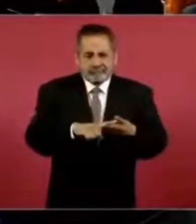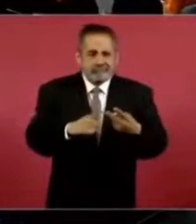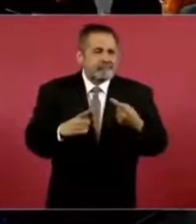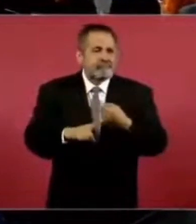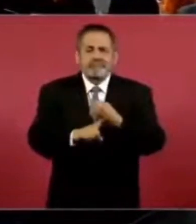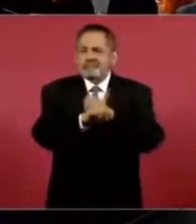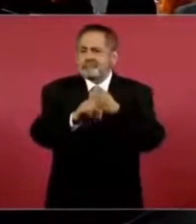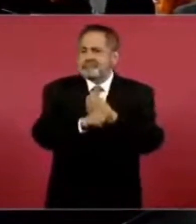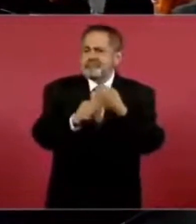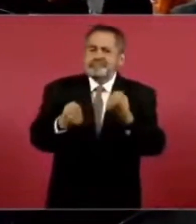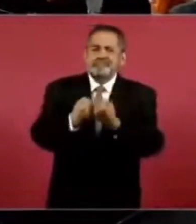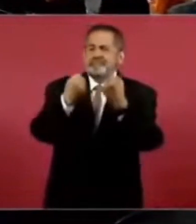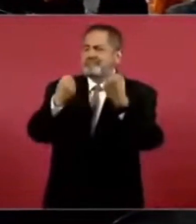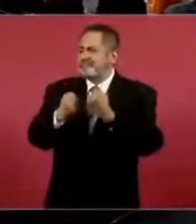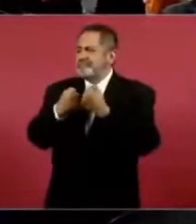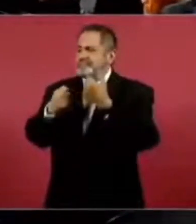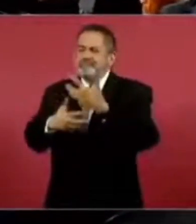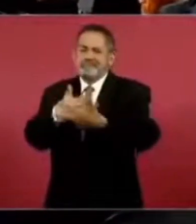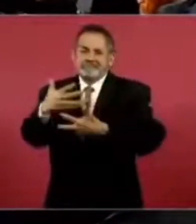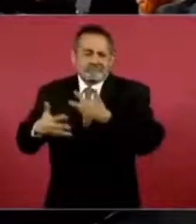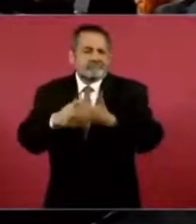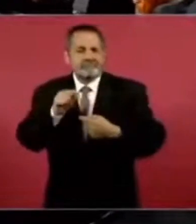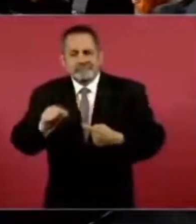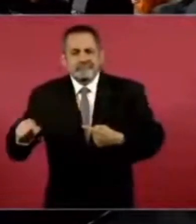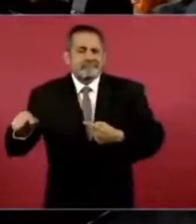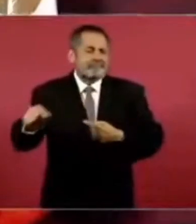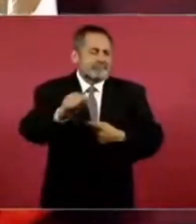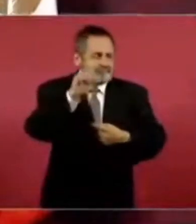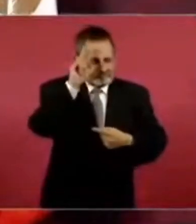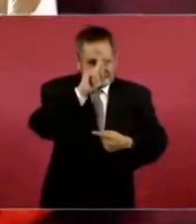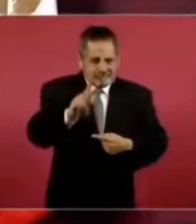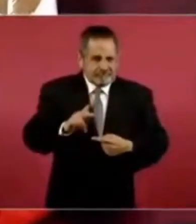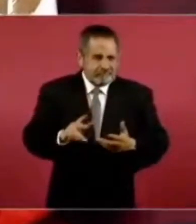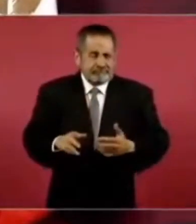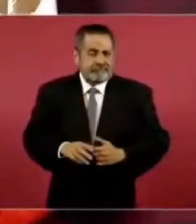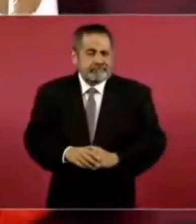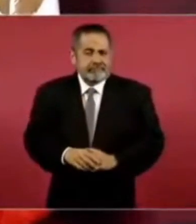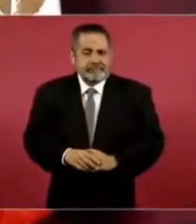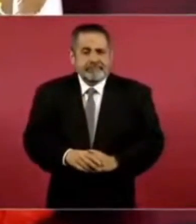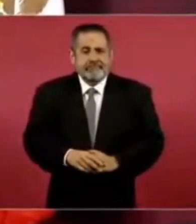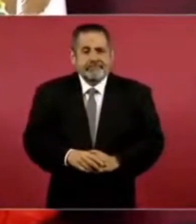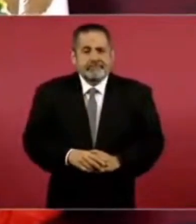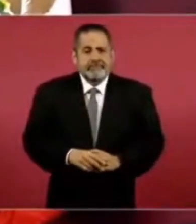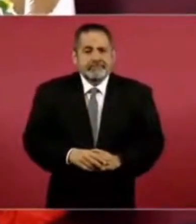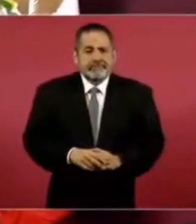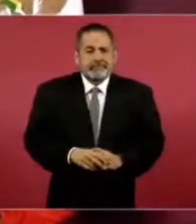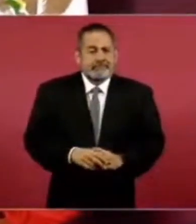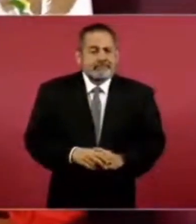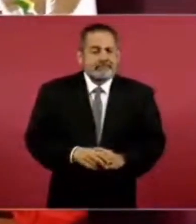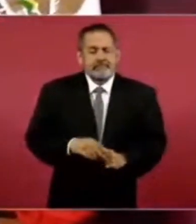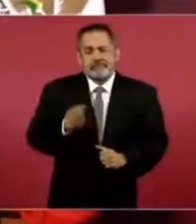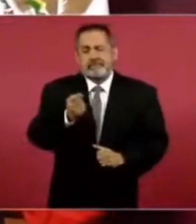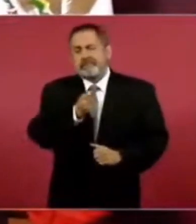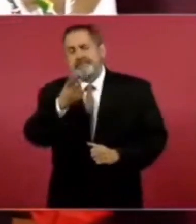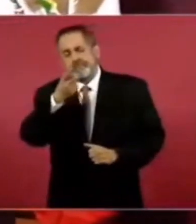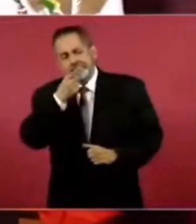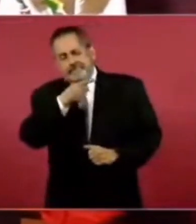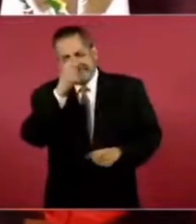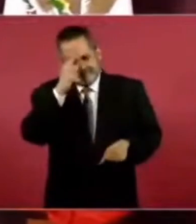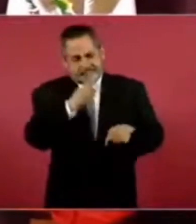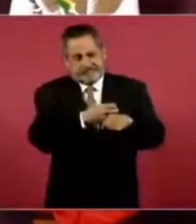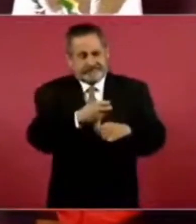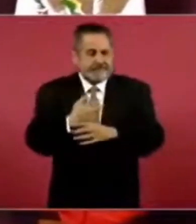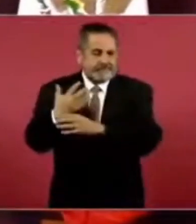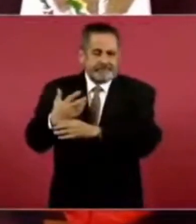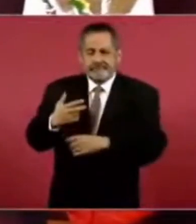conflictos. Hay algunos insensatos, diría don Jesús Silva